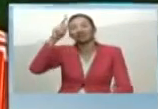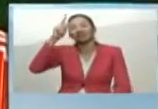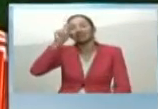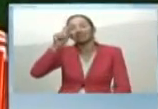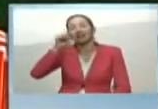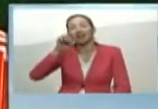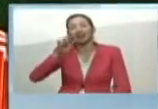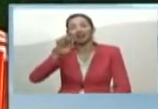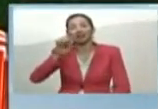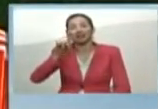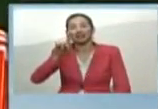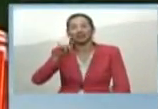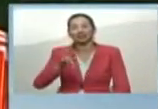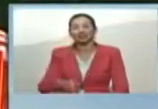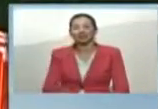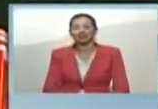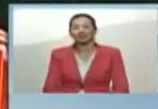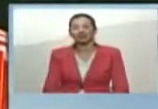vivido